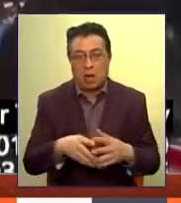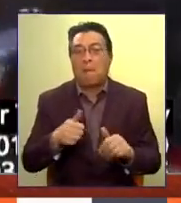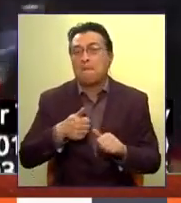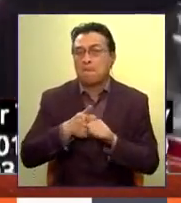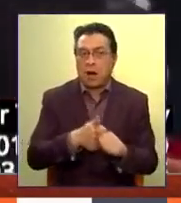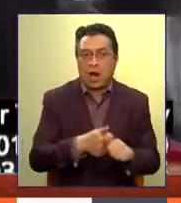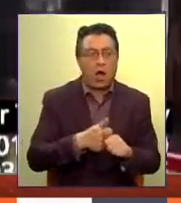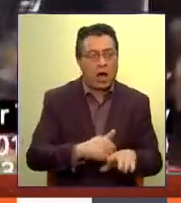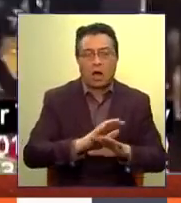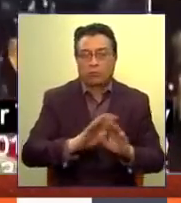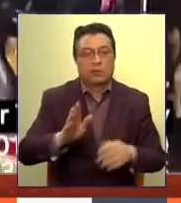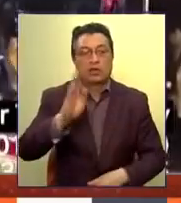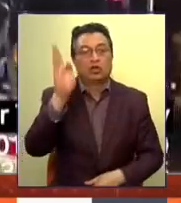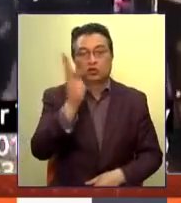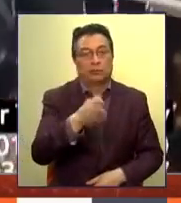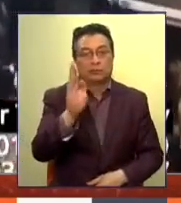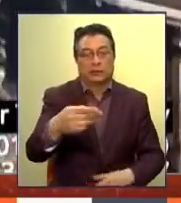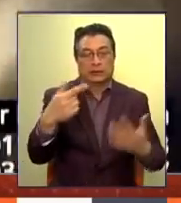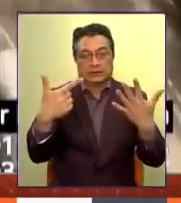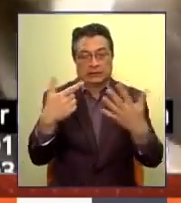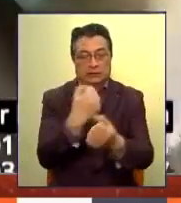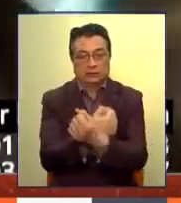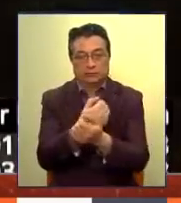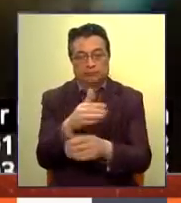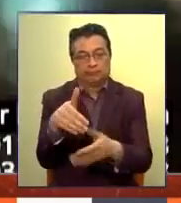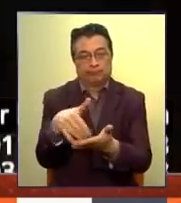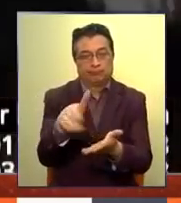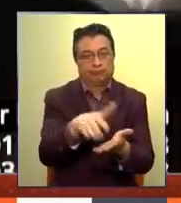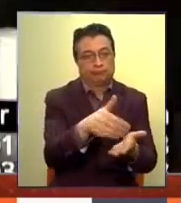ya se suspendió a 7 policías de sus cargos.